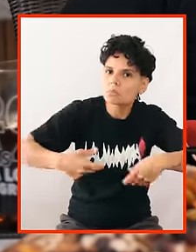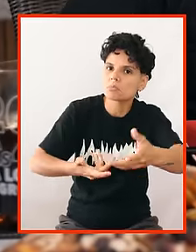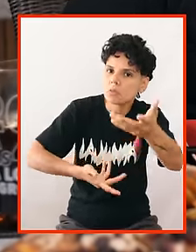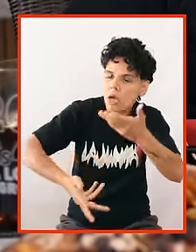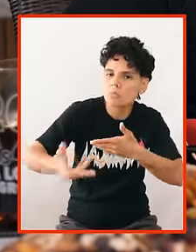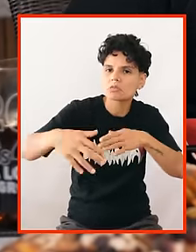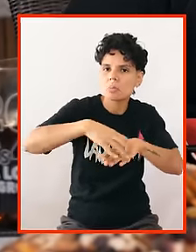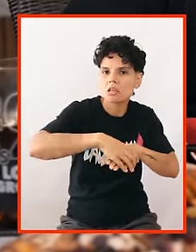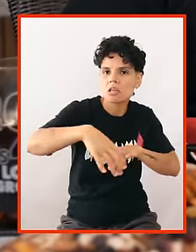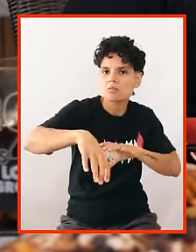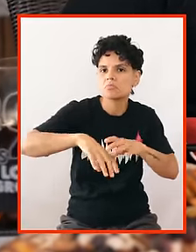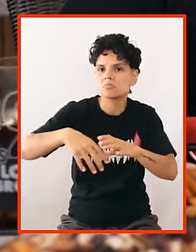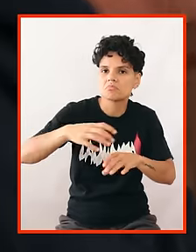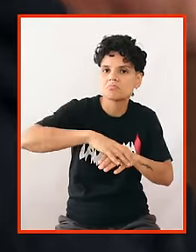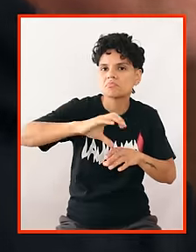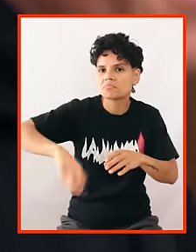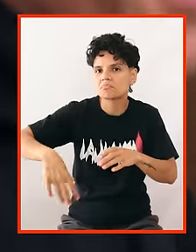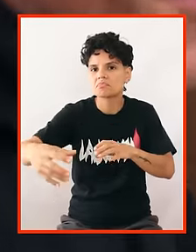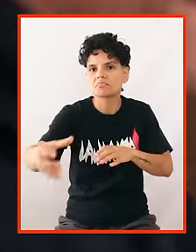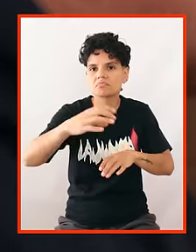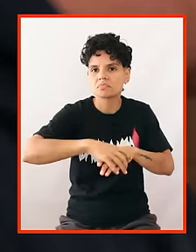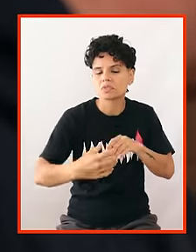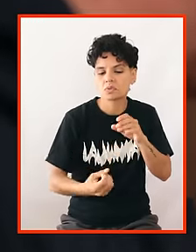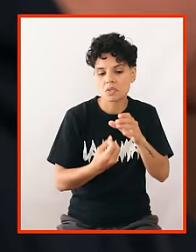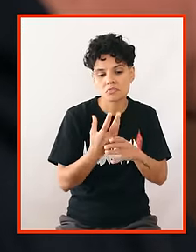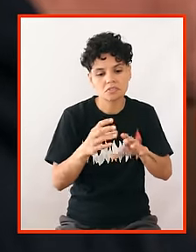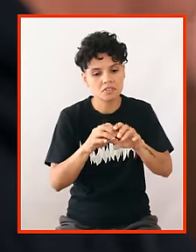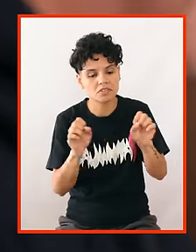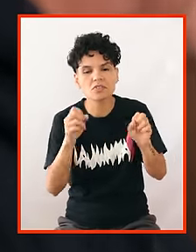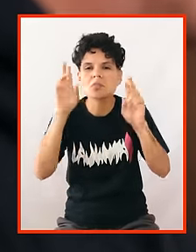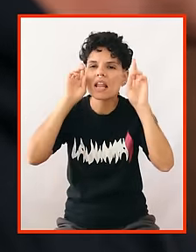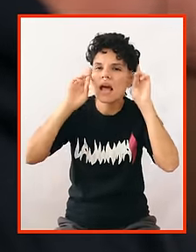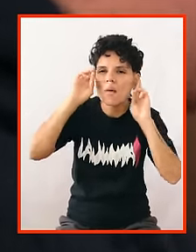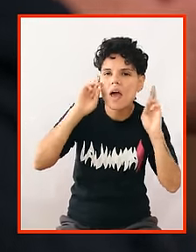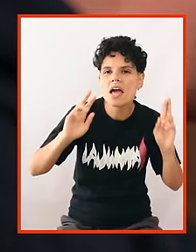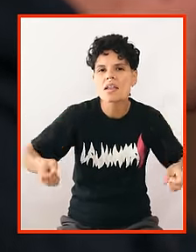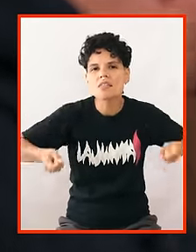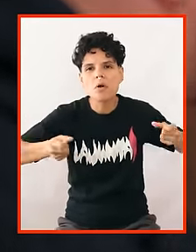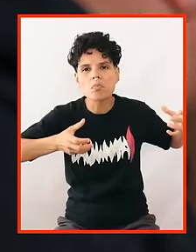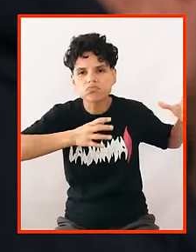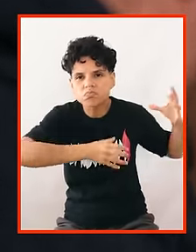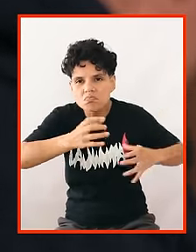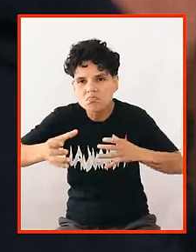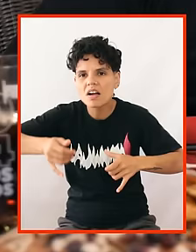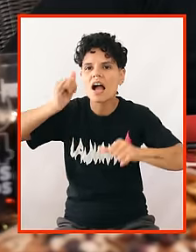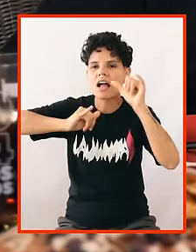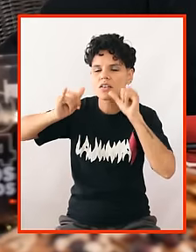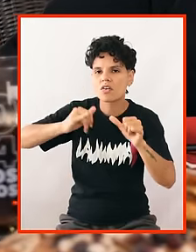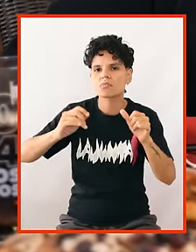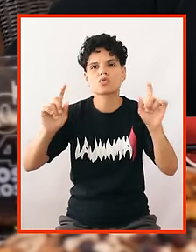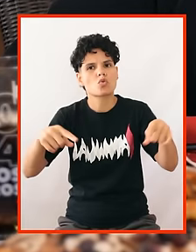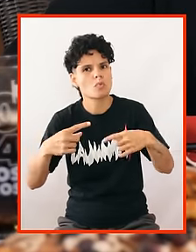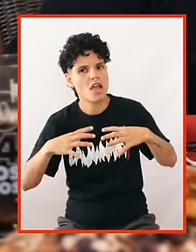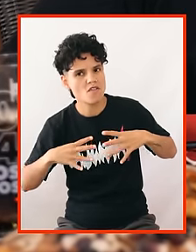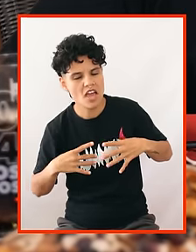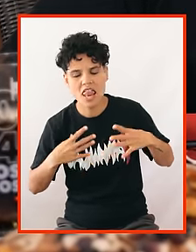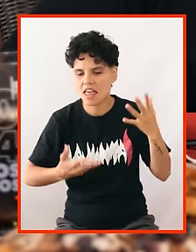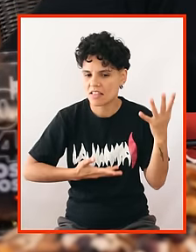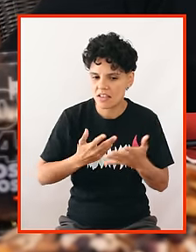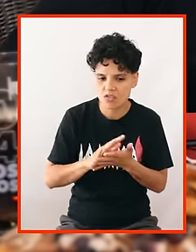con la zapatilla. Sí. Si nos están viendo, bonito recuerdo. Bonito recuerdo y todo. Sí, bueno. ¿Se cantó cumpleaños feliz y todo,